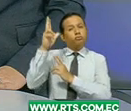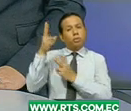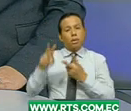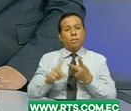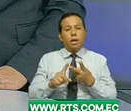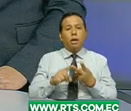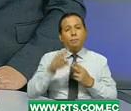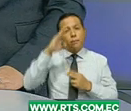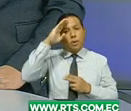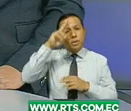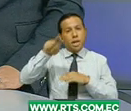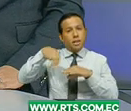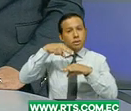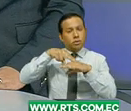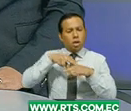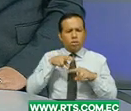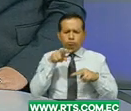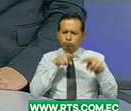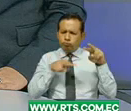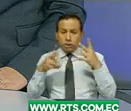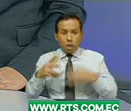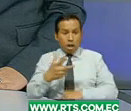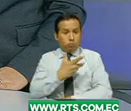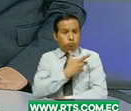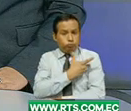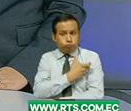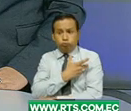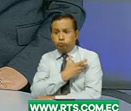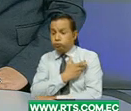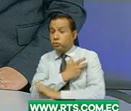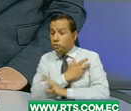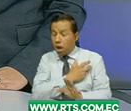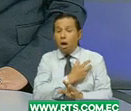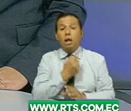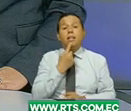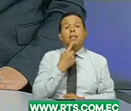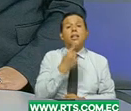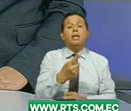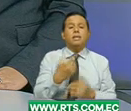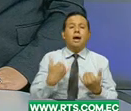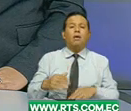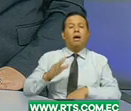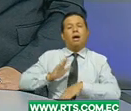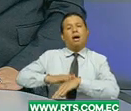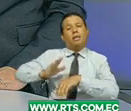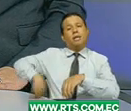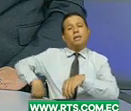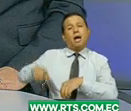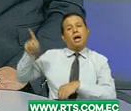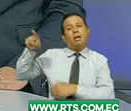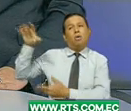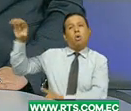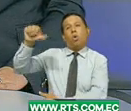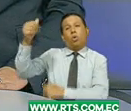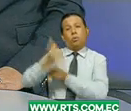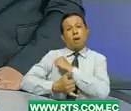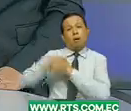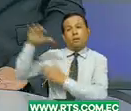Nacional. Asimismo, anunció que ha existido retraso del arribo de vacunas, pero que estas llegarán en los próximos